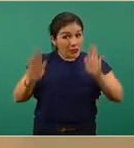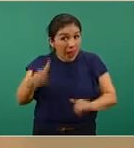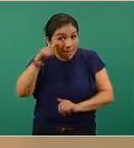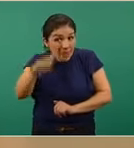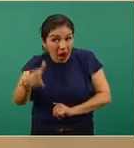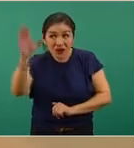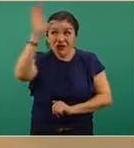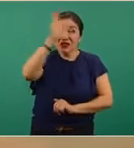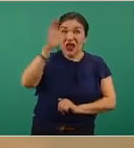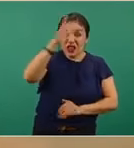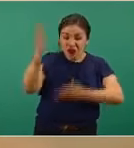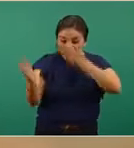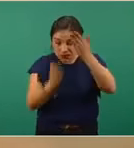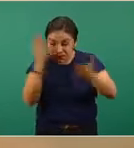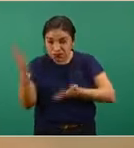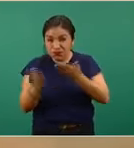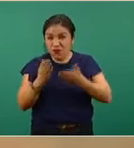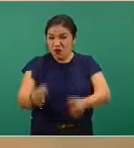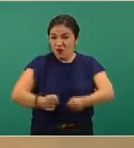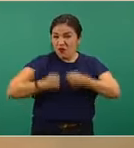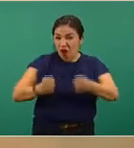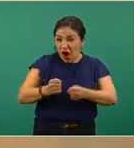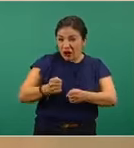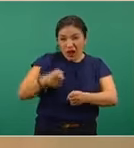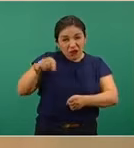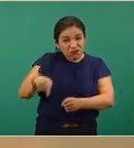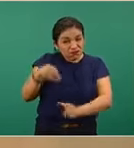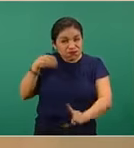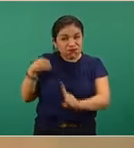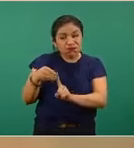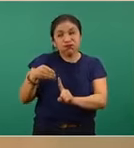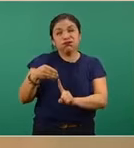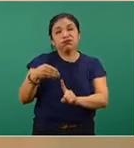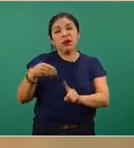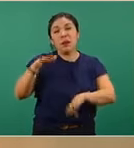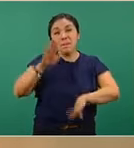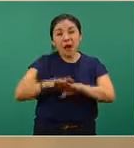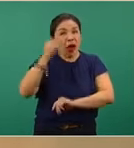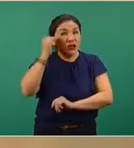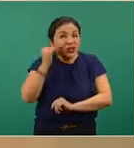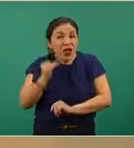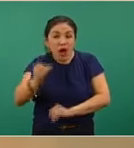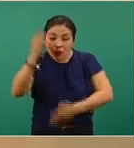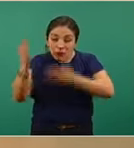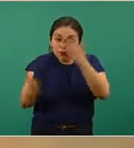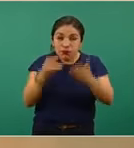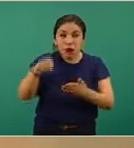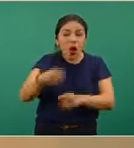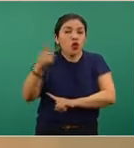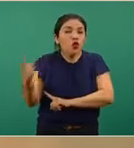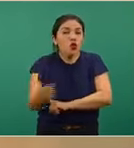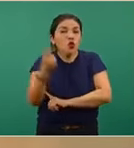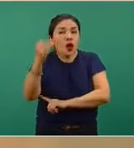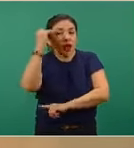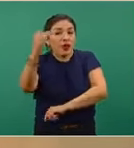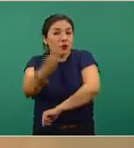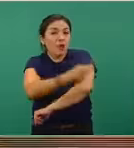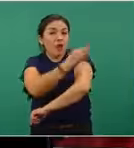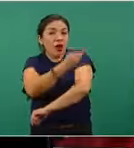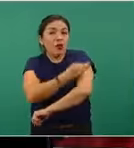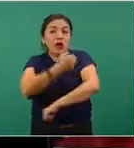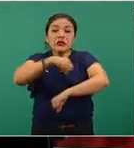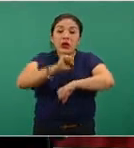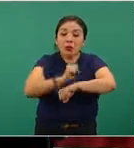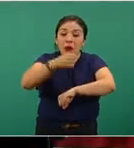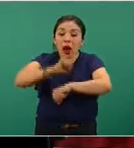evidencia científica contundente, precisa, constante o consistente de cuál es la duración en semanas,